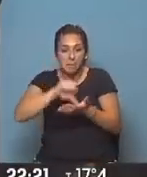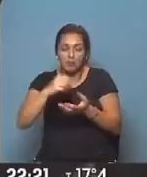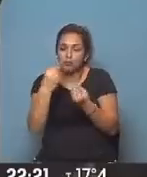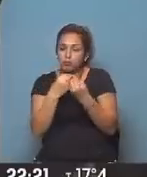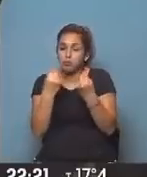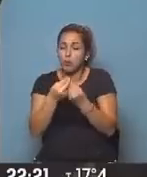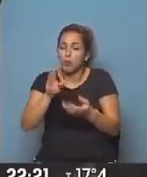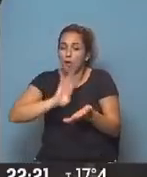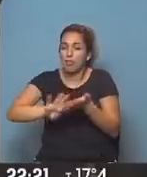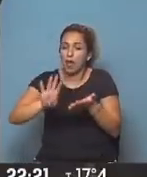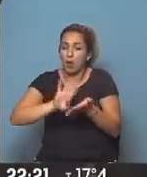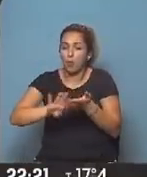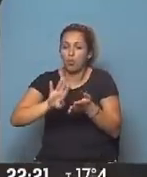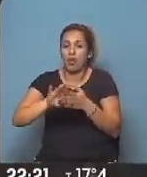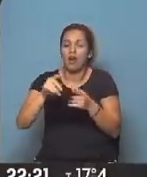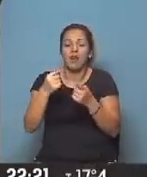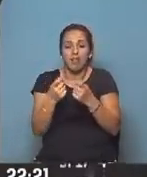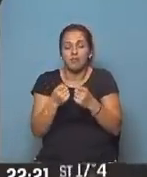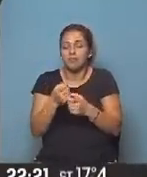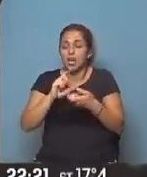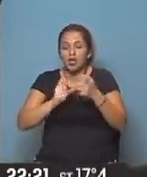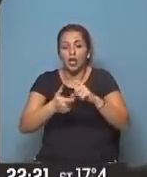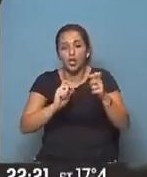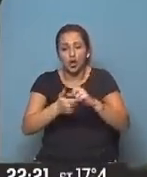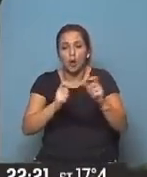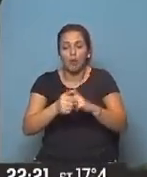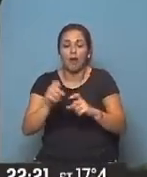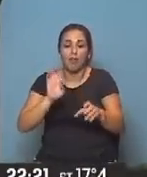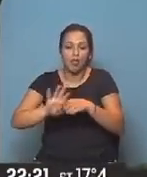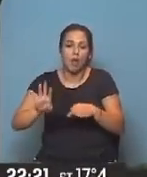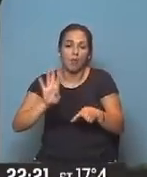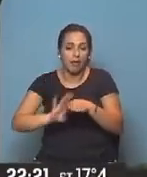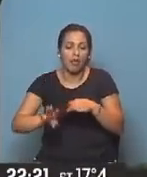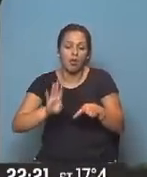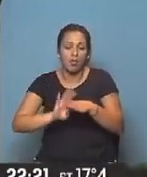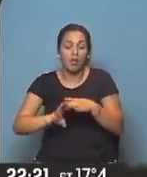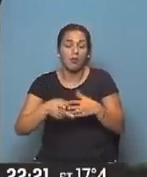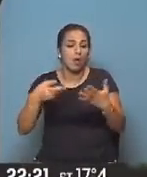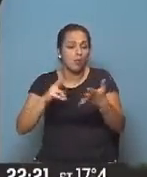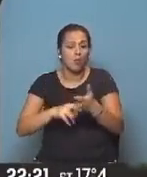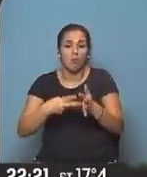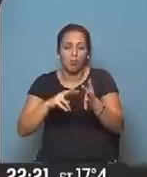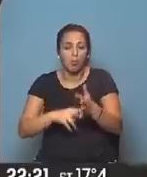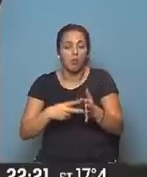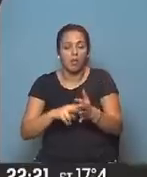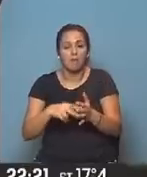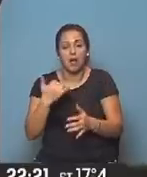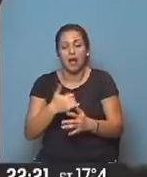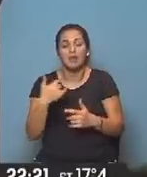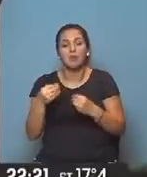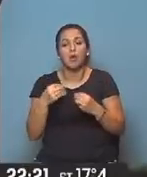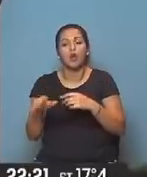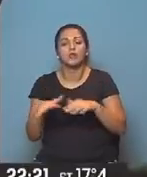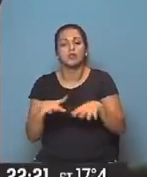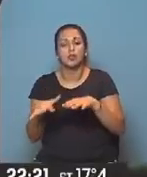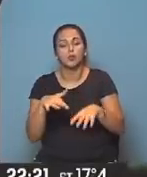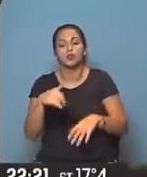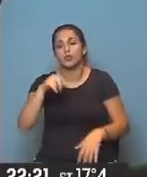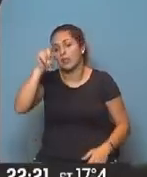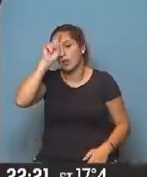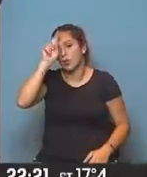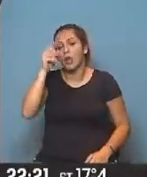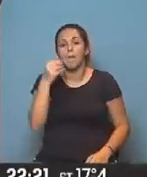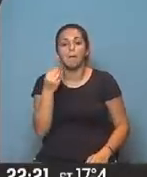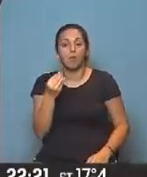que necesitan estar renovando deuda, están en conflicto a partir de la situación de Turquía,